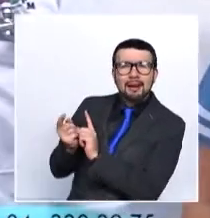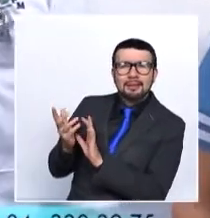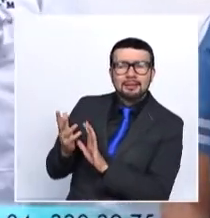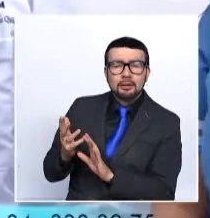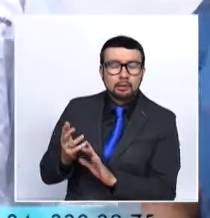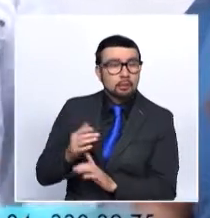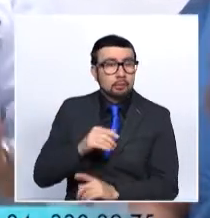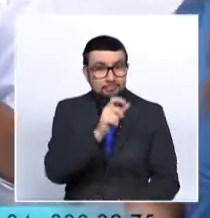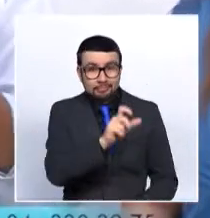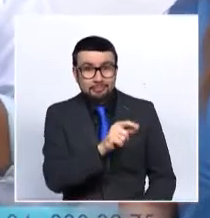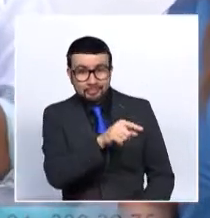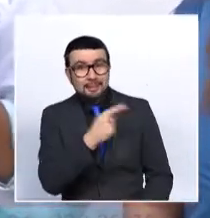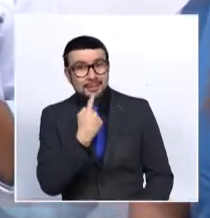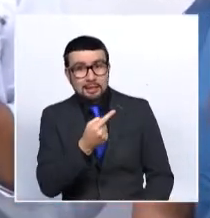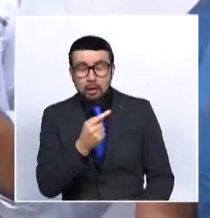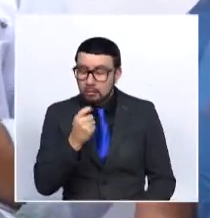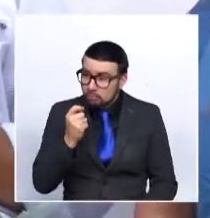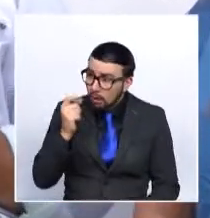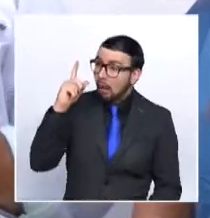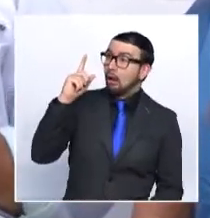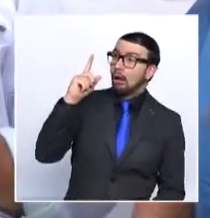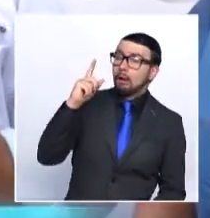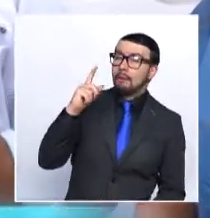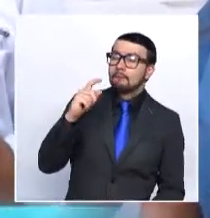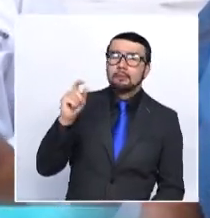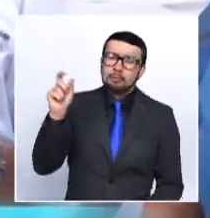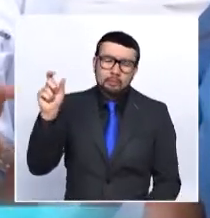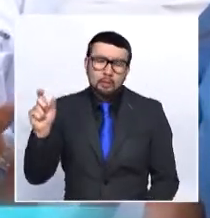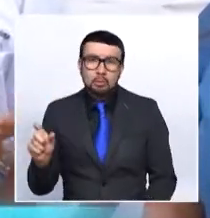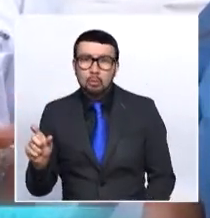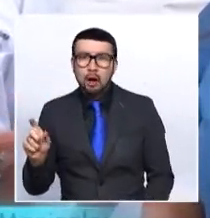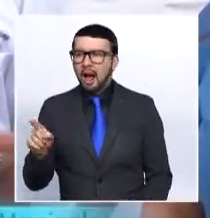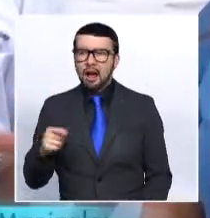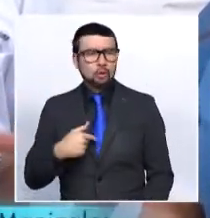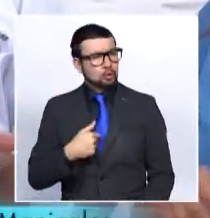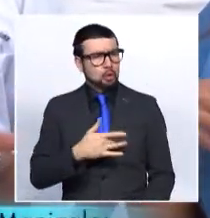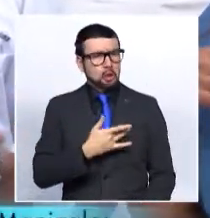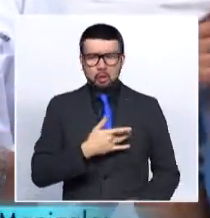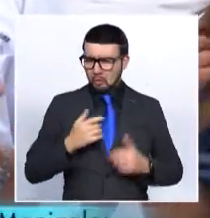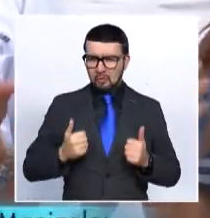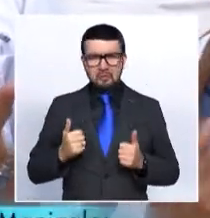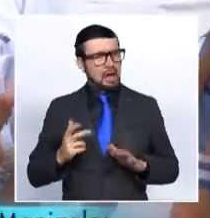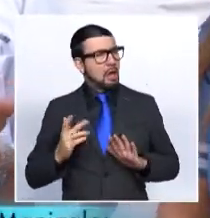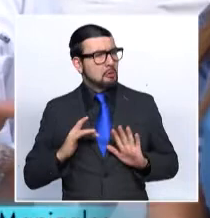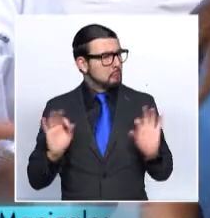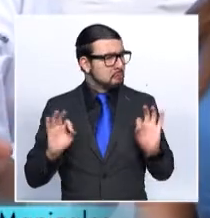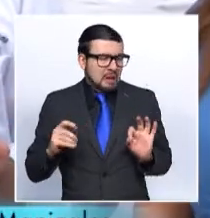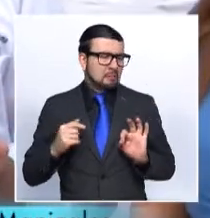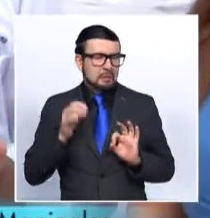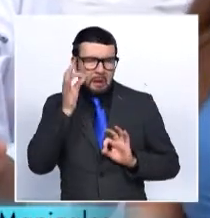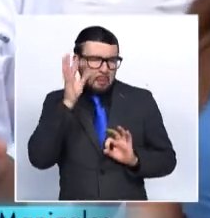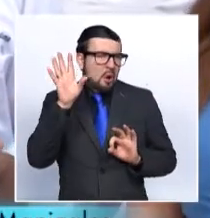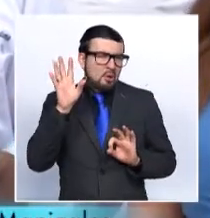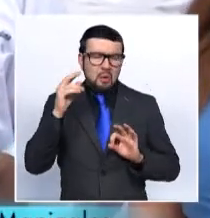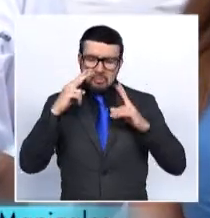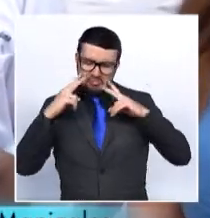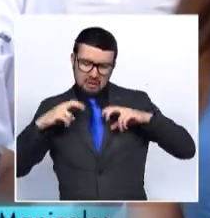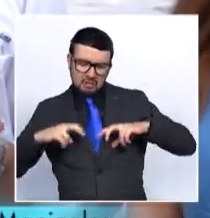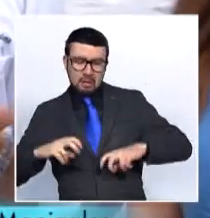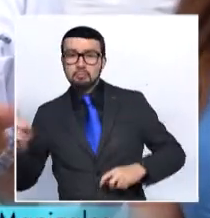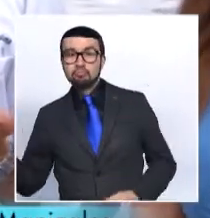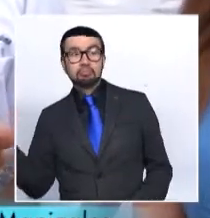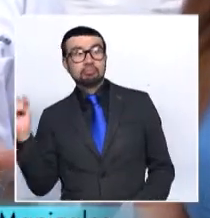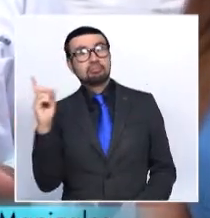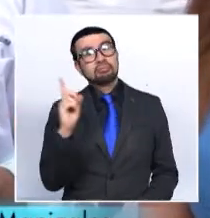doctora Dafna es cuando la persona se da la oportunidad, le abre el corazón a este proyecto o a este modelo de salud,